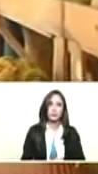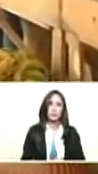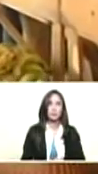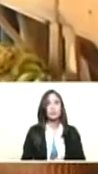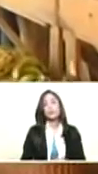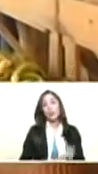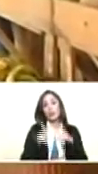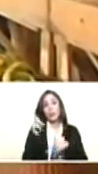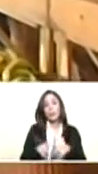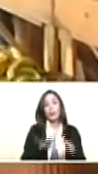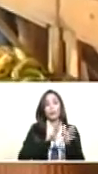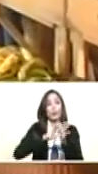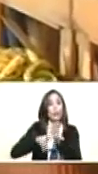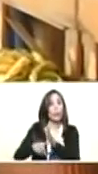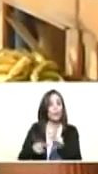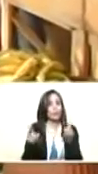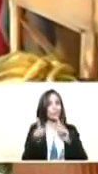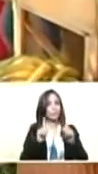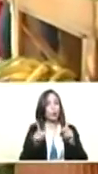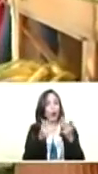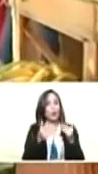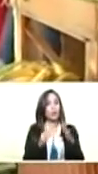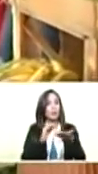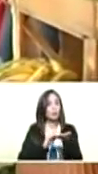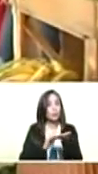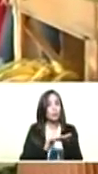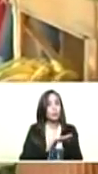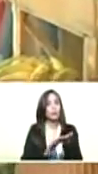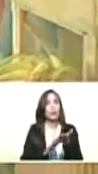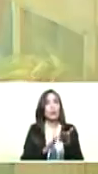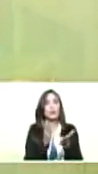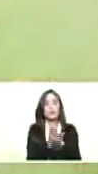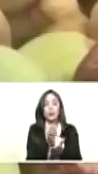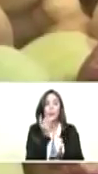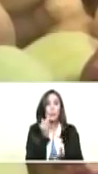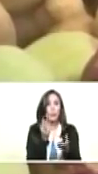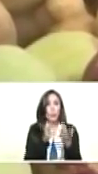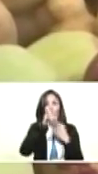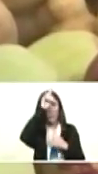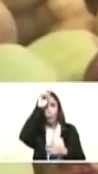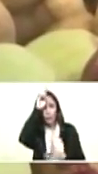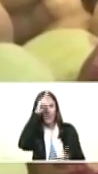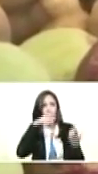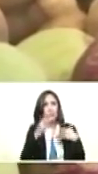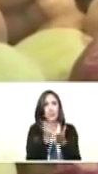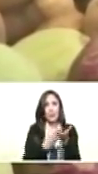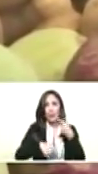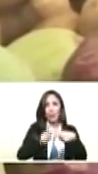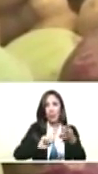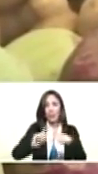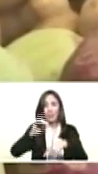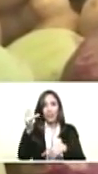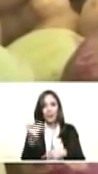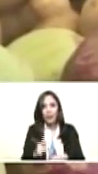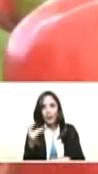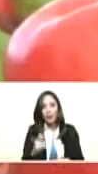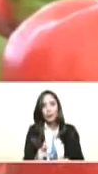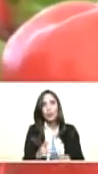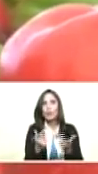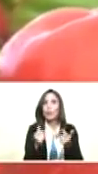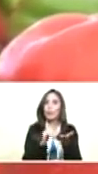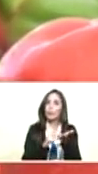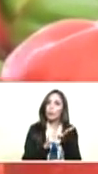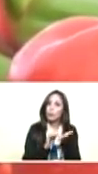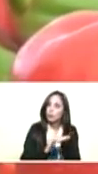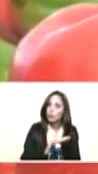contra la corrupción, contra el bachaquerismo. Es guerra brutal, ¿verdad? Así es. Guerra brutal. Ayer vi